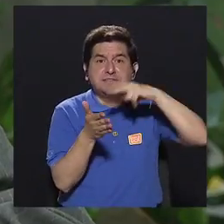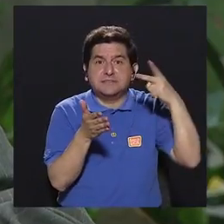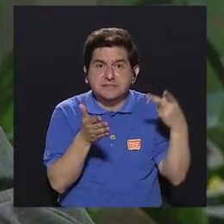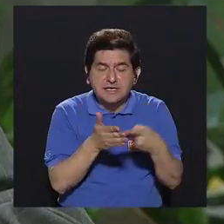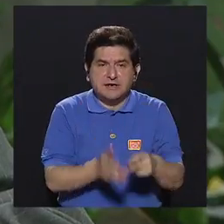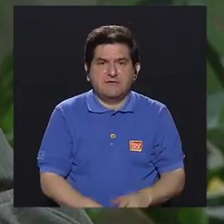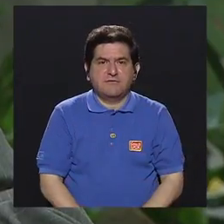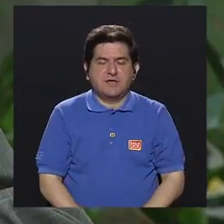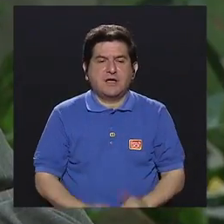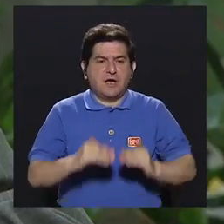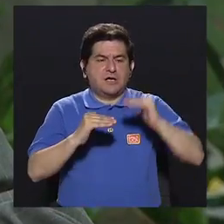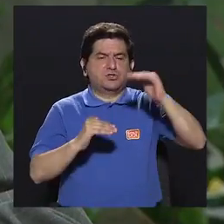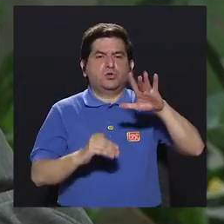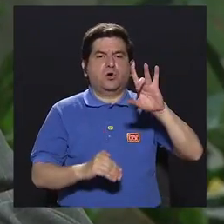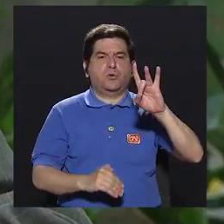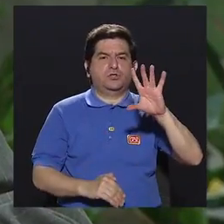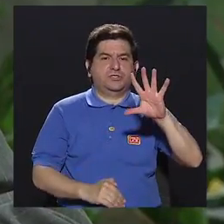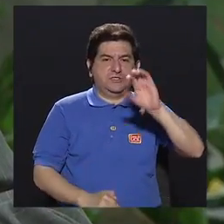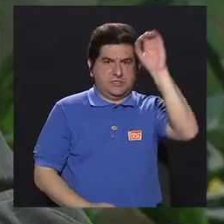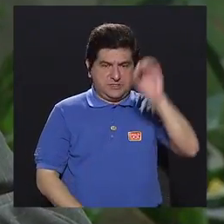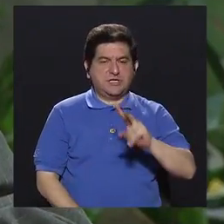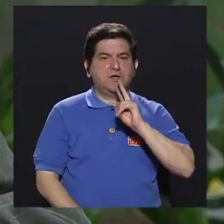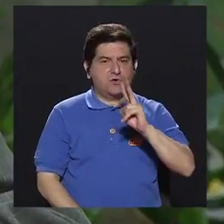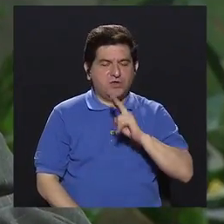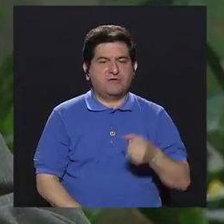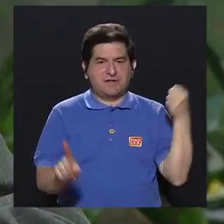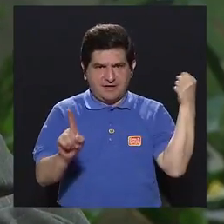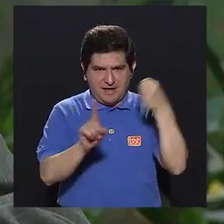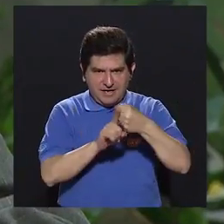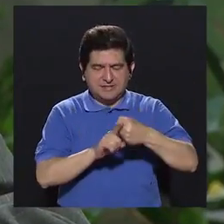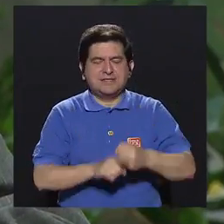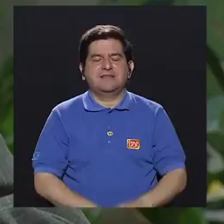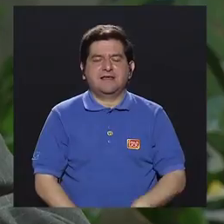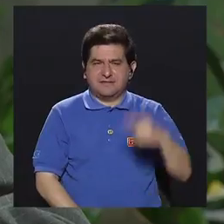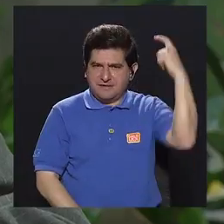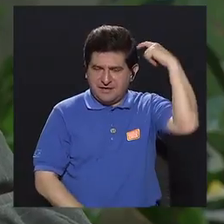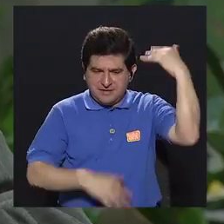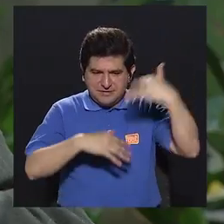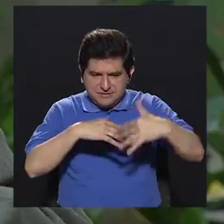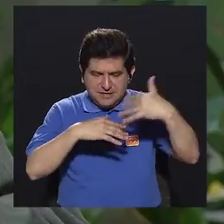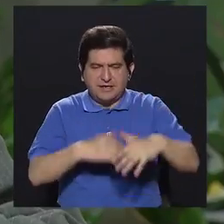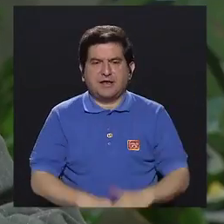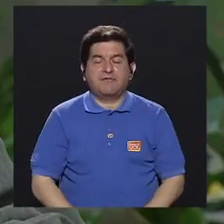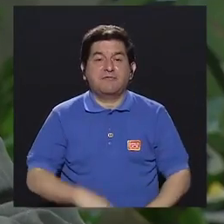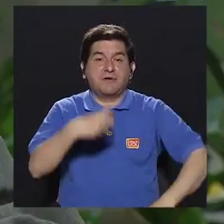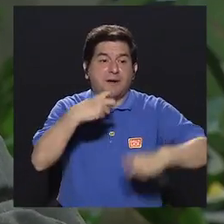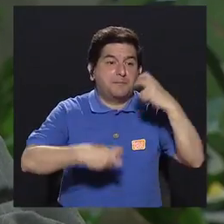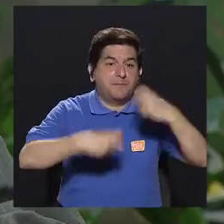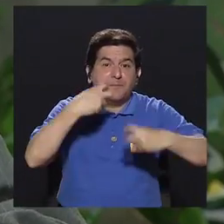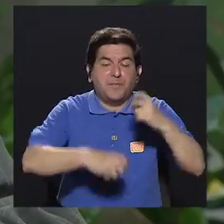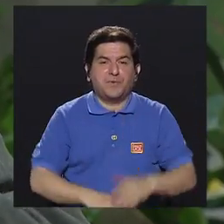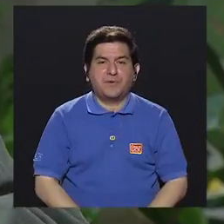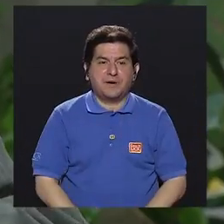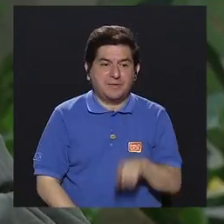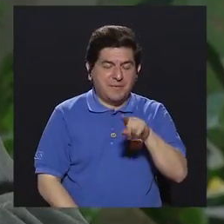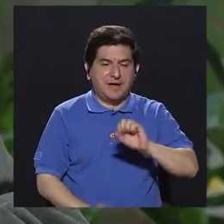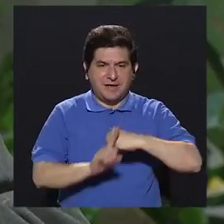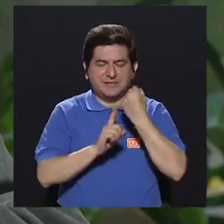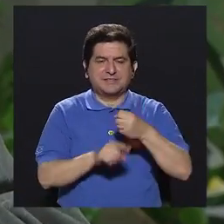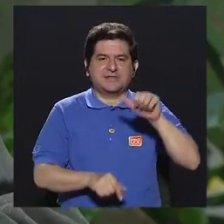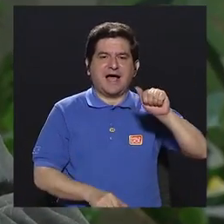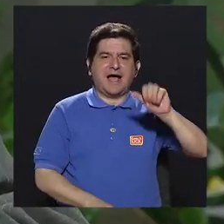quiere decir que hay más del 85% de que realmente sea un accidente cerebrovascular. Porque el mayor problema que se da es que los